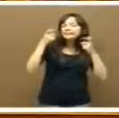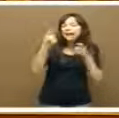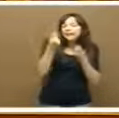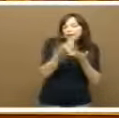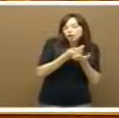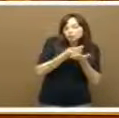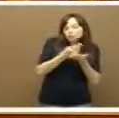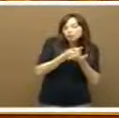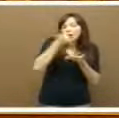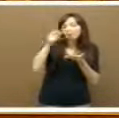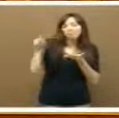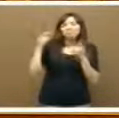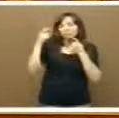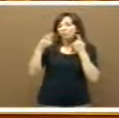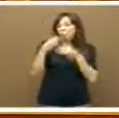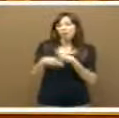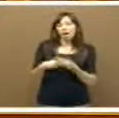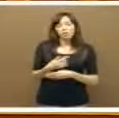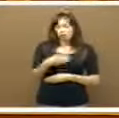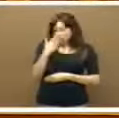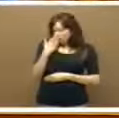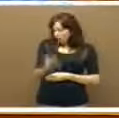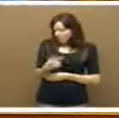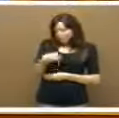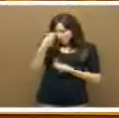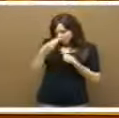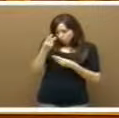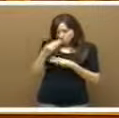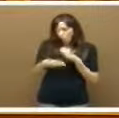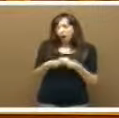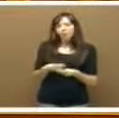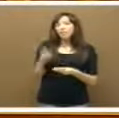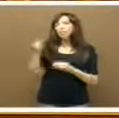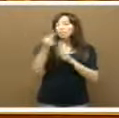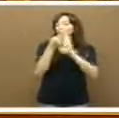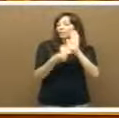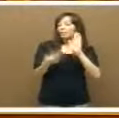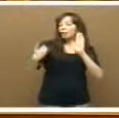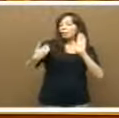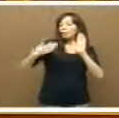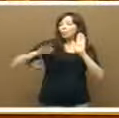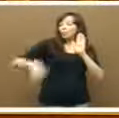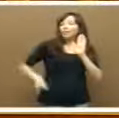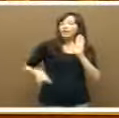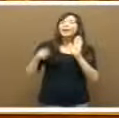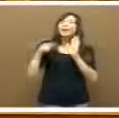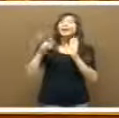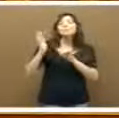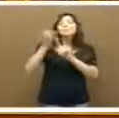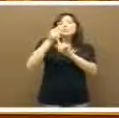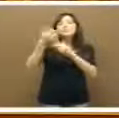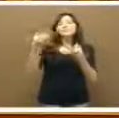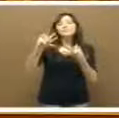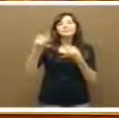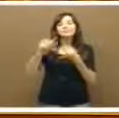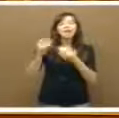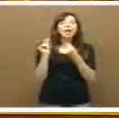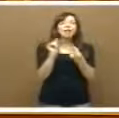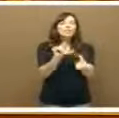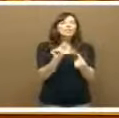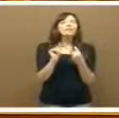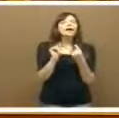más. Yo, sinceramente, creo que no. Ustedes han conseguido, con las últimas medidas, trivializar, como le decía el señor presidente, trivializar lo que es un debate